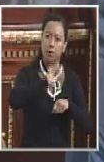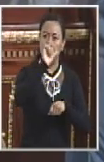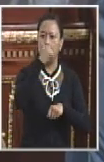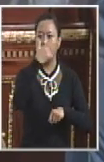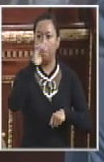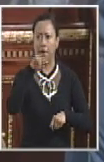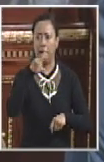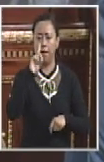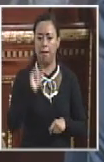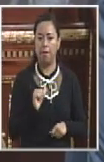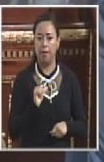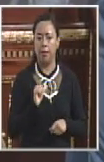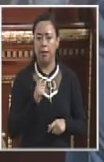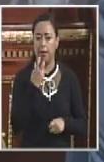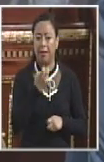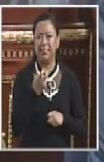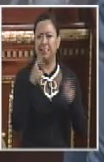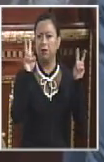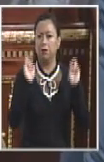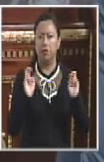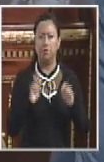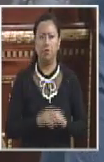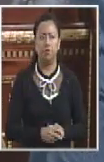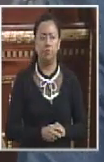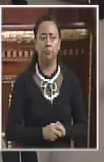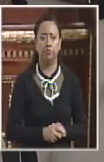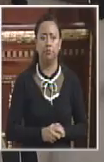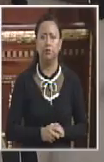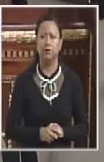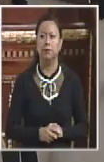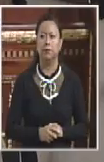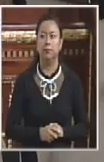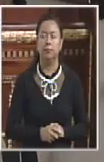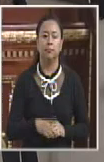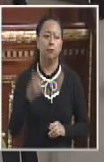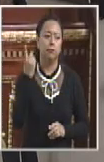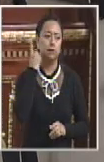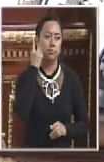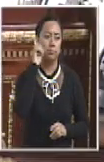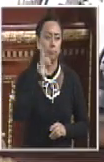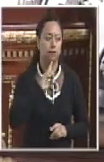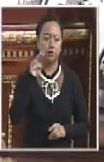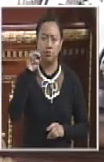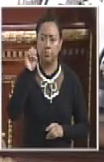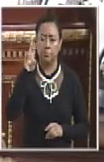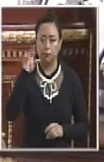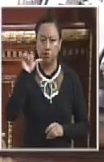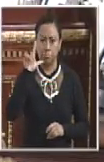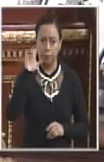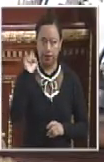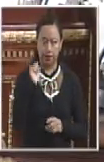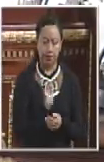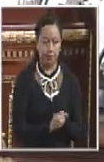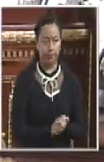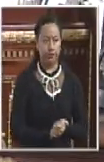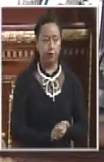este comunicado y el tema que nos ocupa. Diputada Guadalupe Morales.